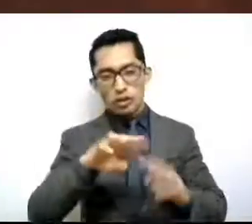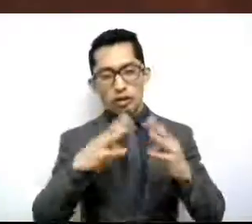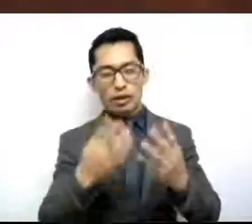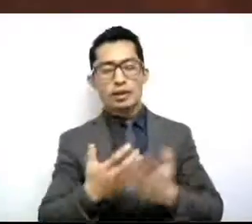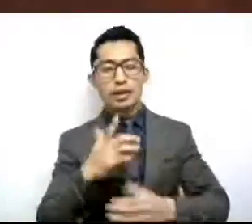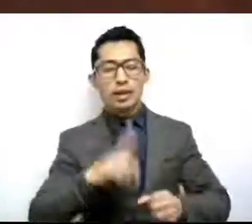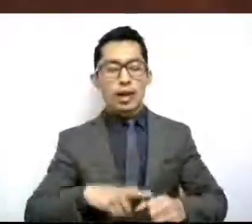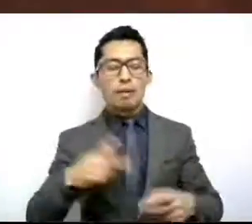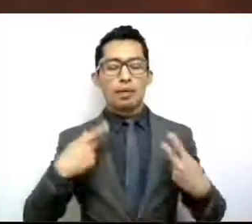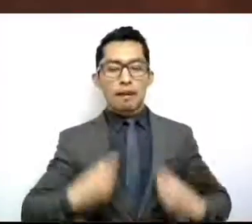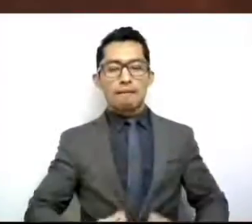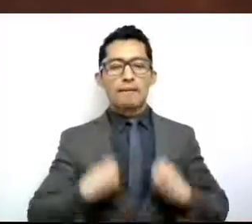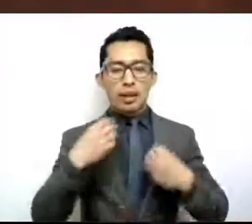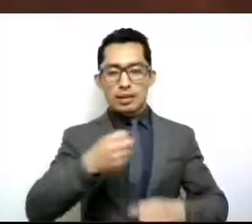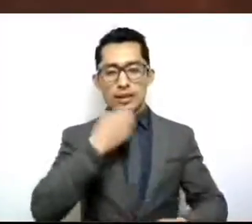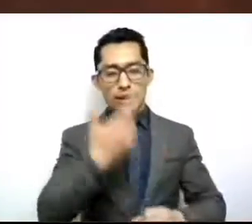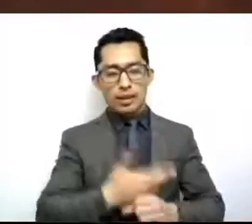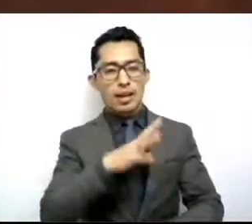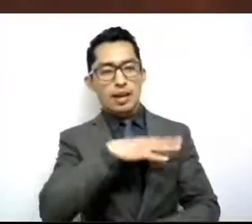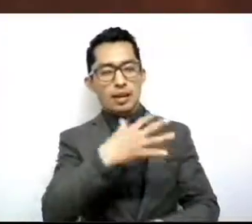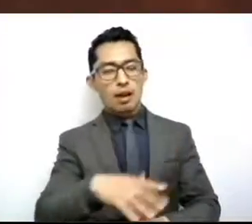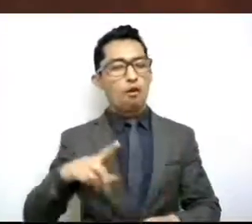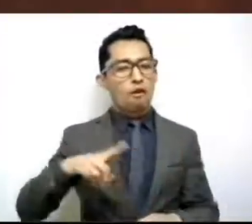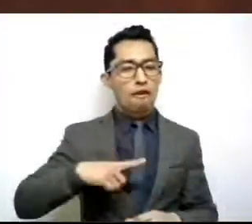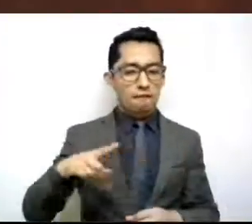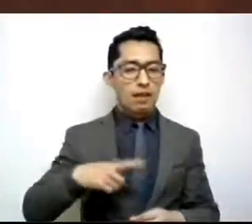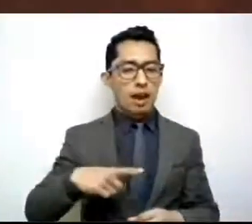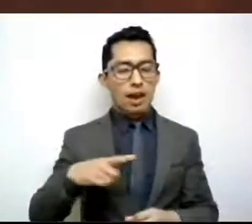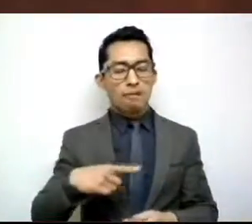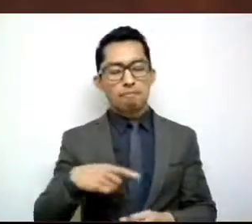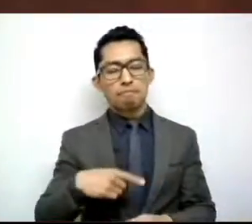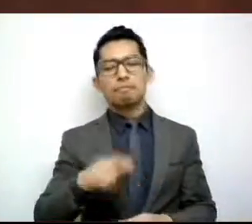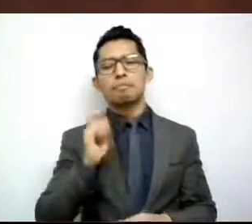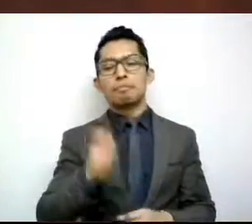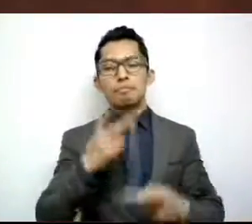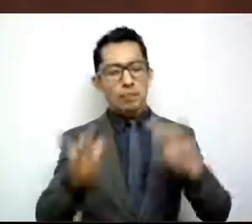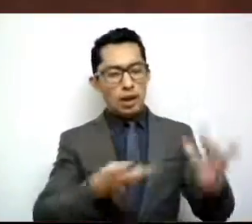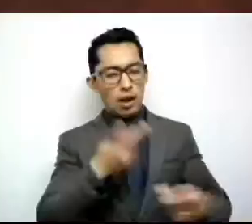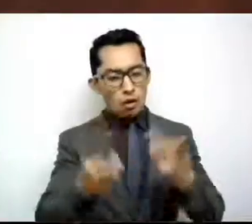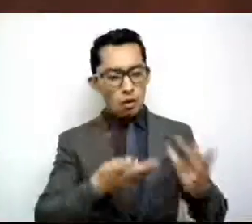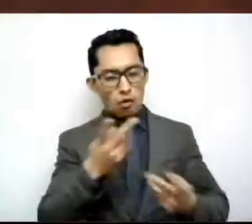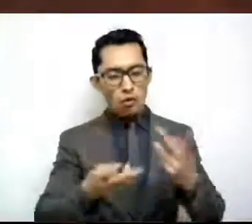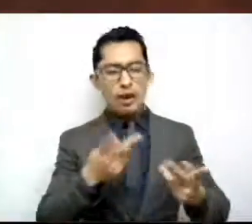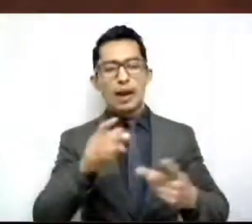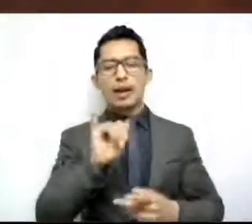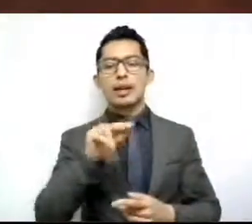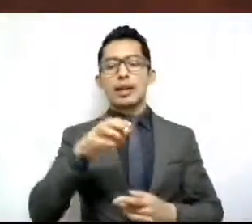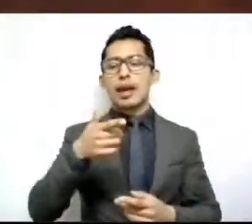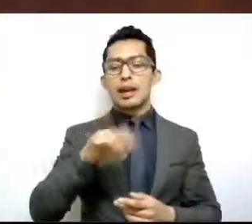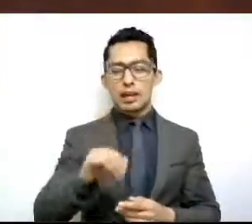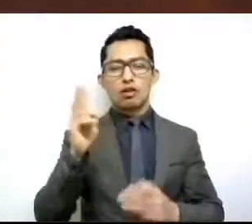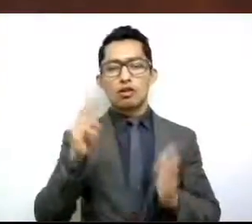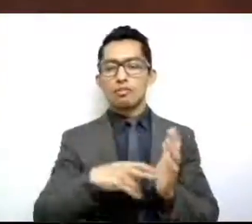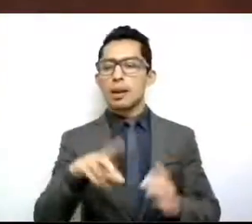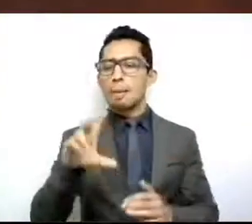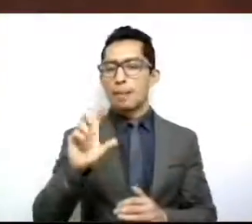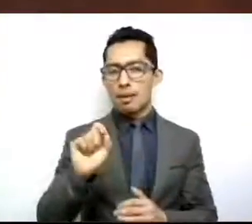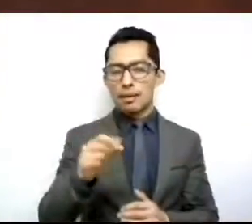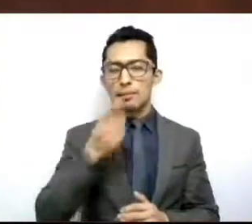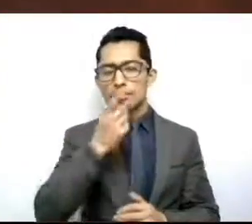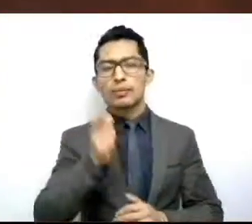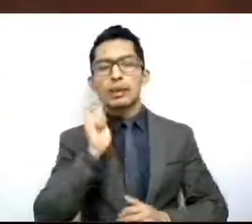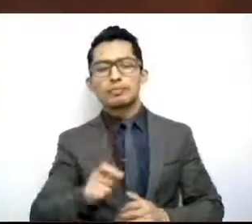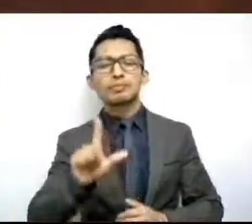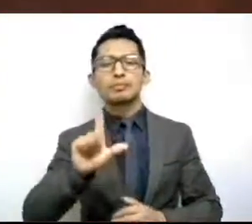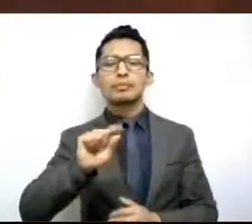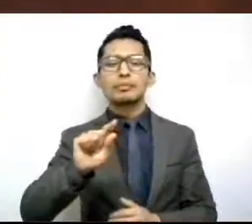de la Secretaría General de Gobierno, derivado del Censo de Población y Vivienda 2020, reveló que el